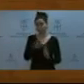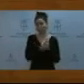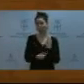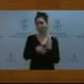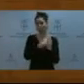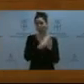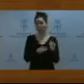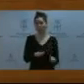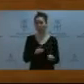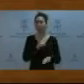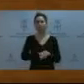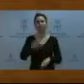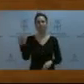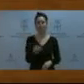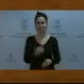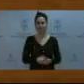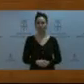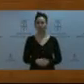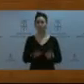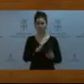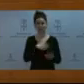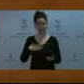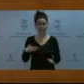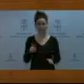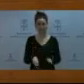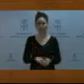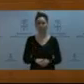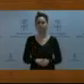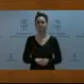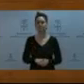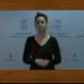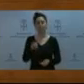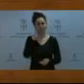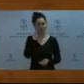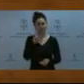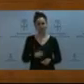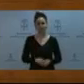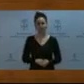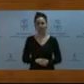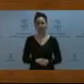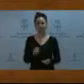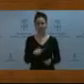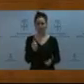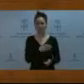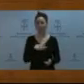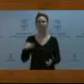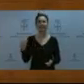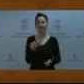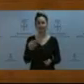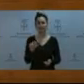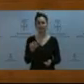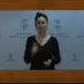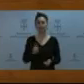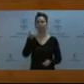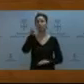también queremos nosotros. Miren, nosotros lo que queremos es éxito y cumplimiento de la